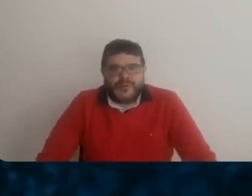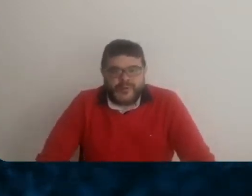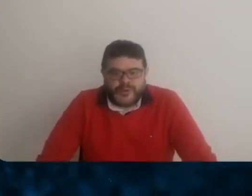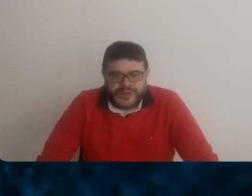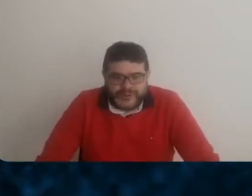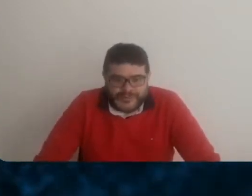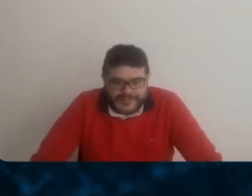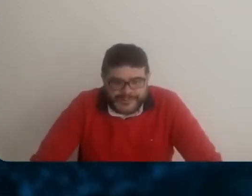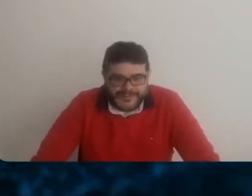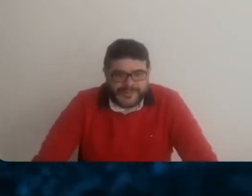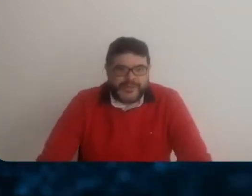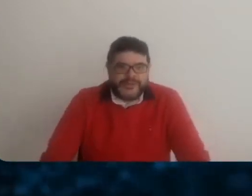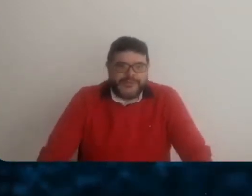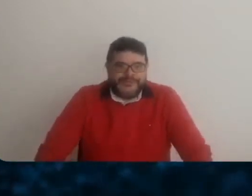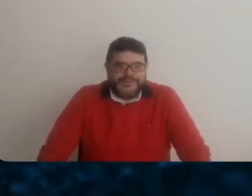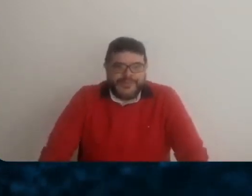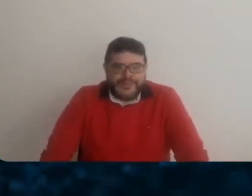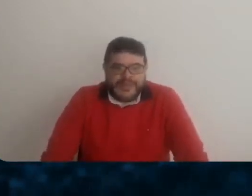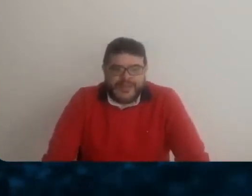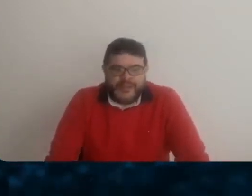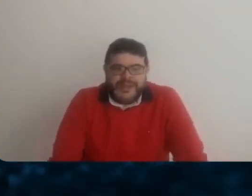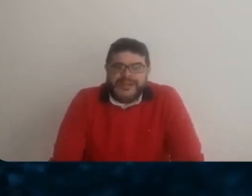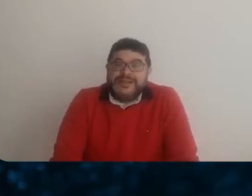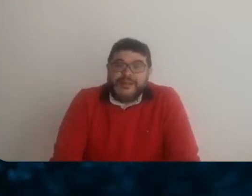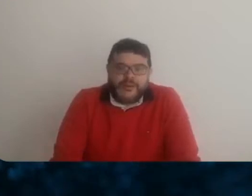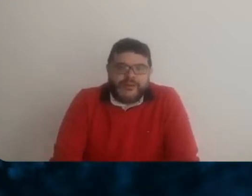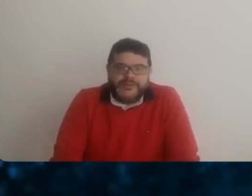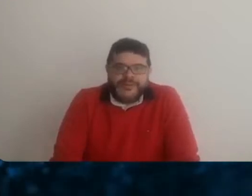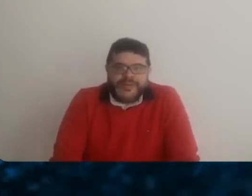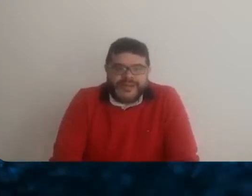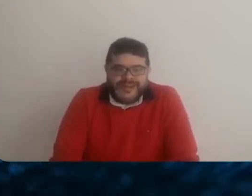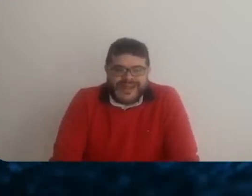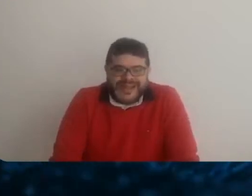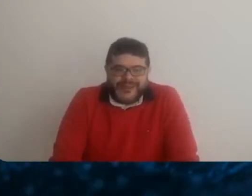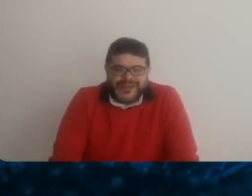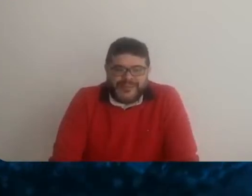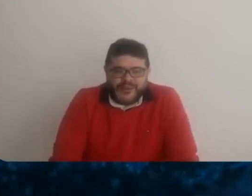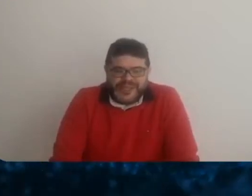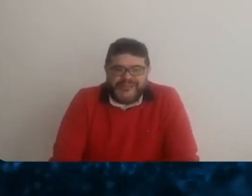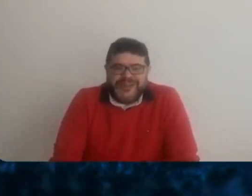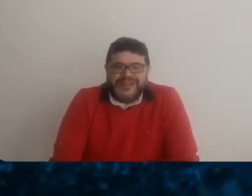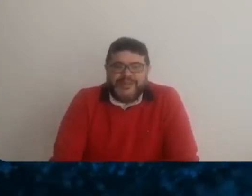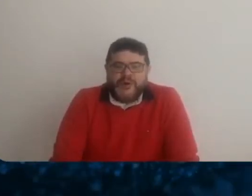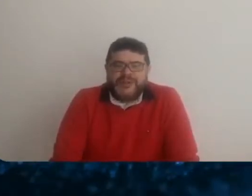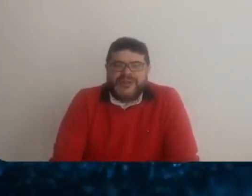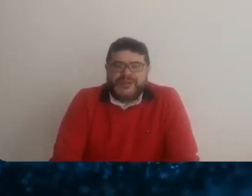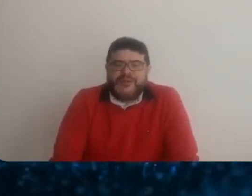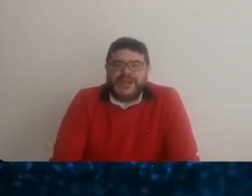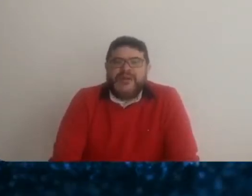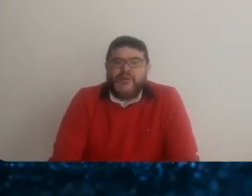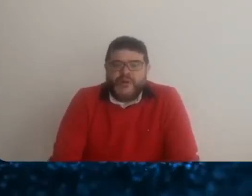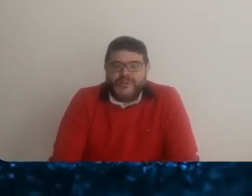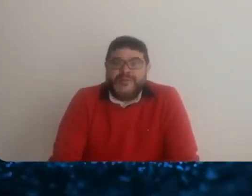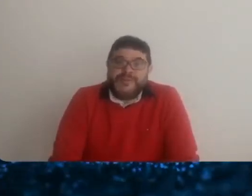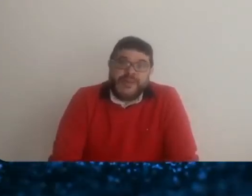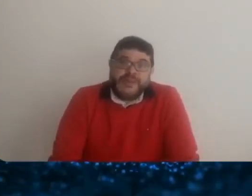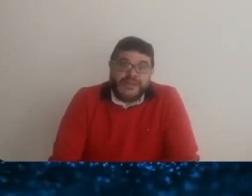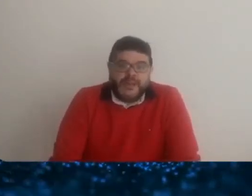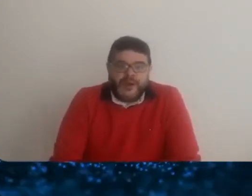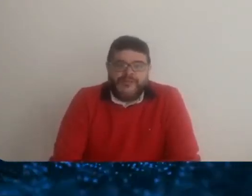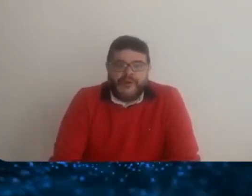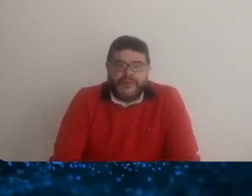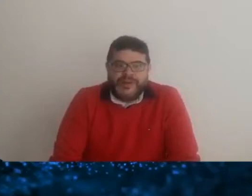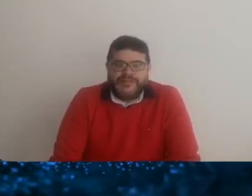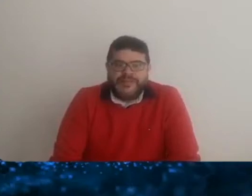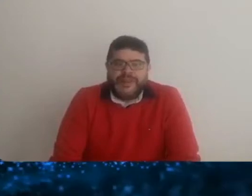Industrias 4.0. Desde 2018, este ingeniero es responsable de Volksrectocht en Colombia.